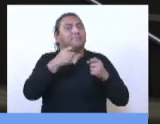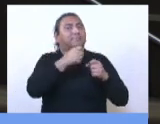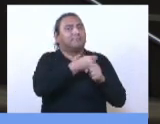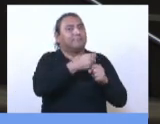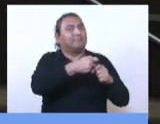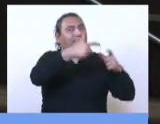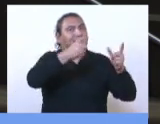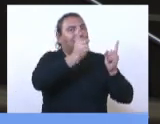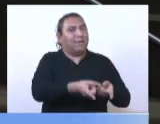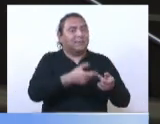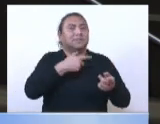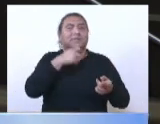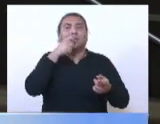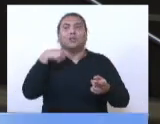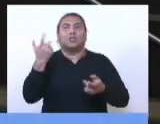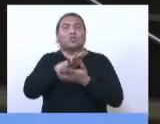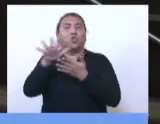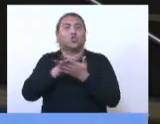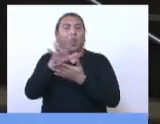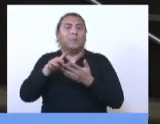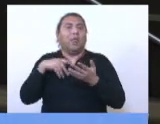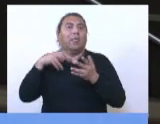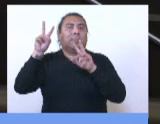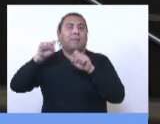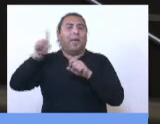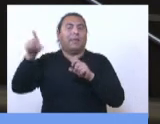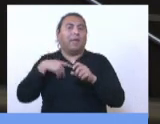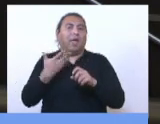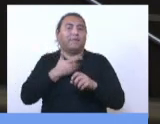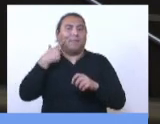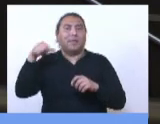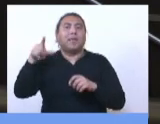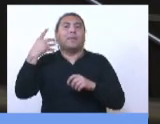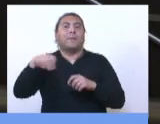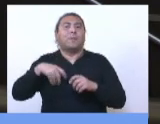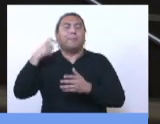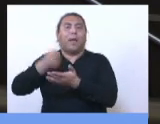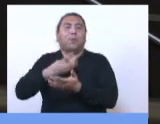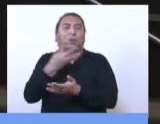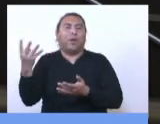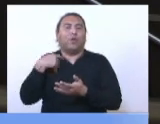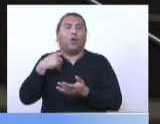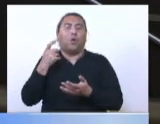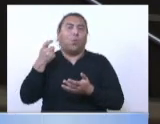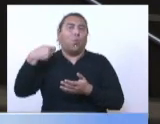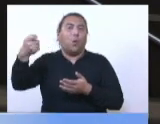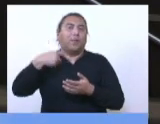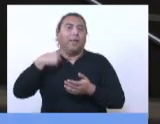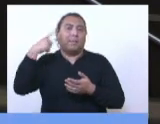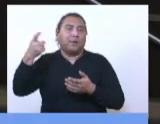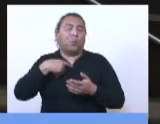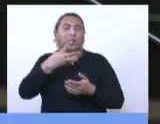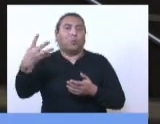el desastre en el fondo que para mí hay que pagarle en 44 cuotas de 1000 o sea en 44 años